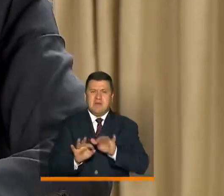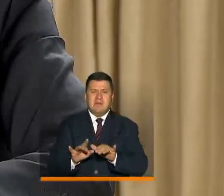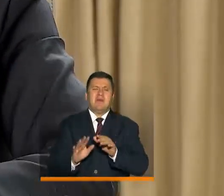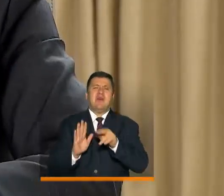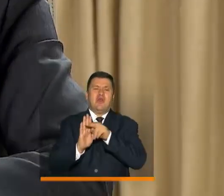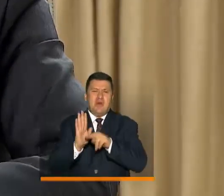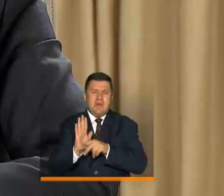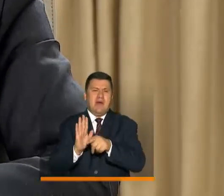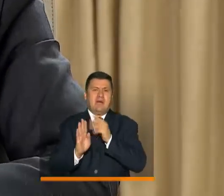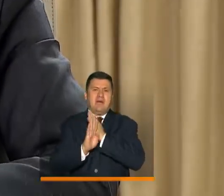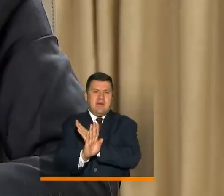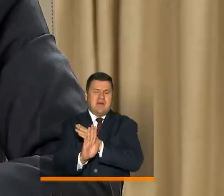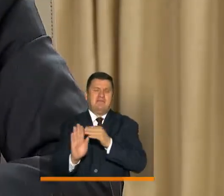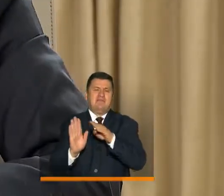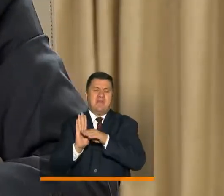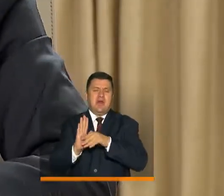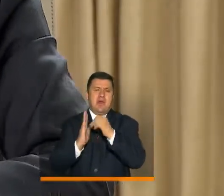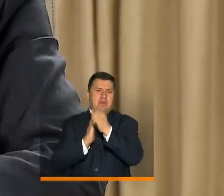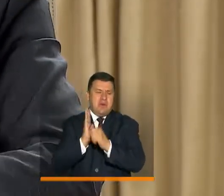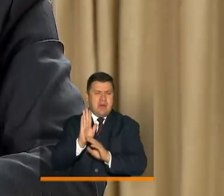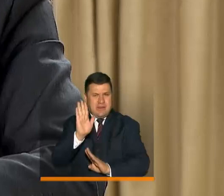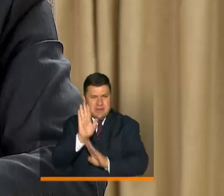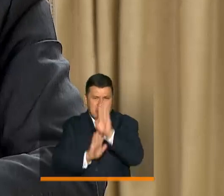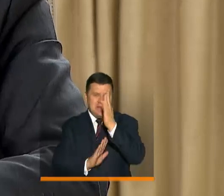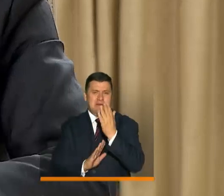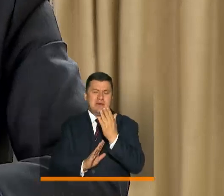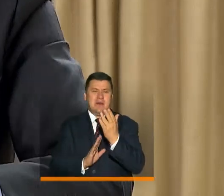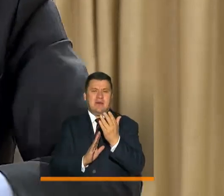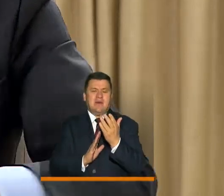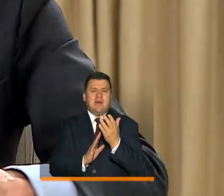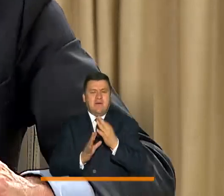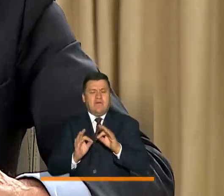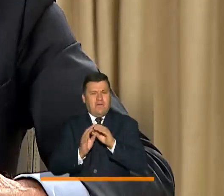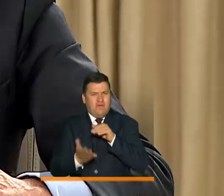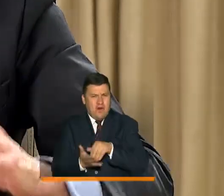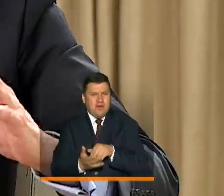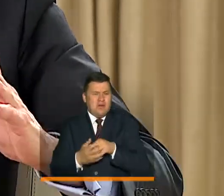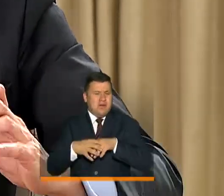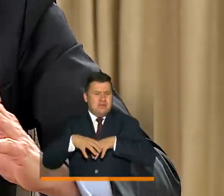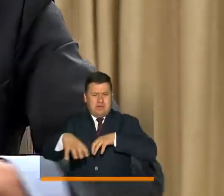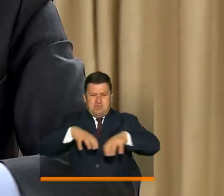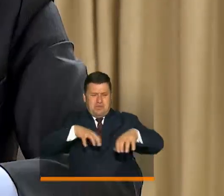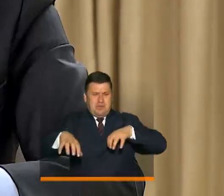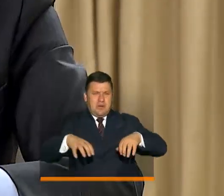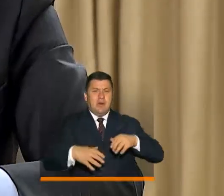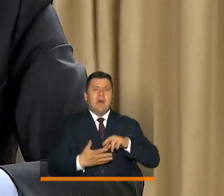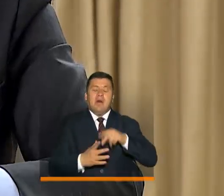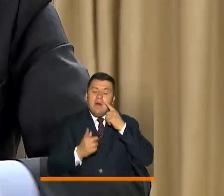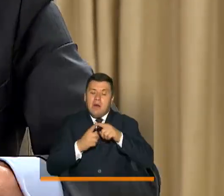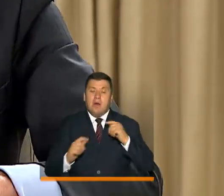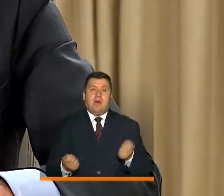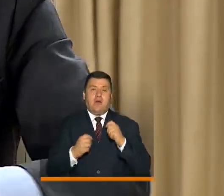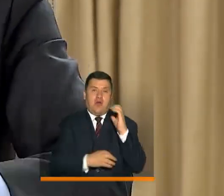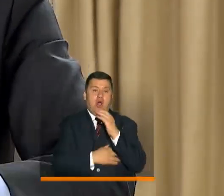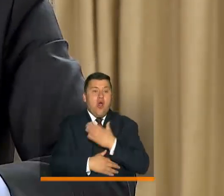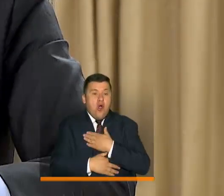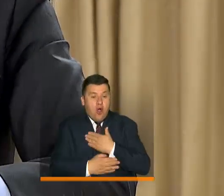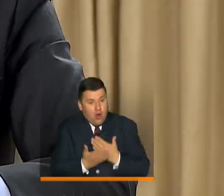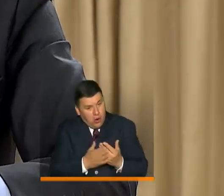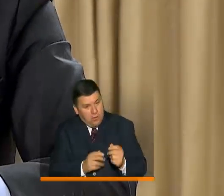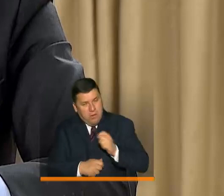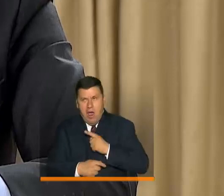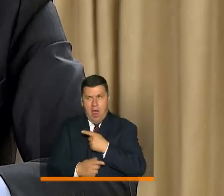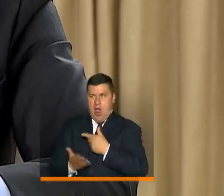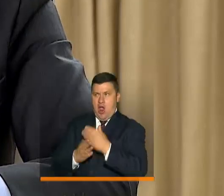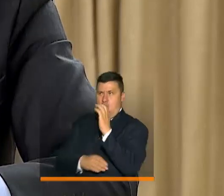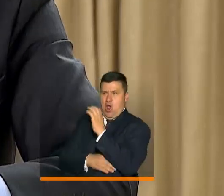de protocolos de bioseguridad, en programas de desarrollo de proveedores y fortaleciendo el concepto de compra lo nuestro. También en